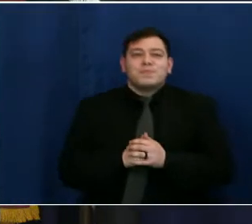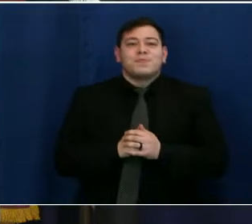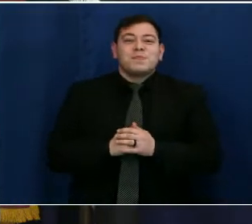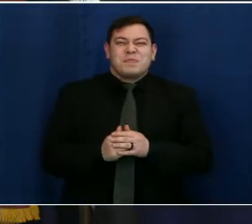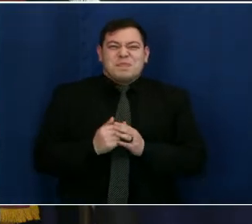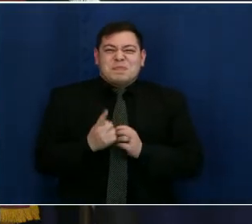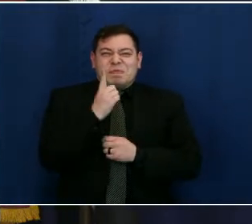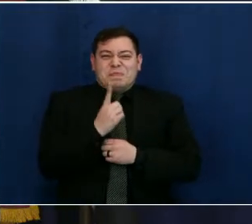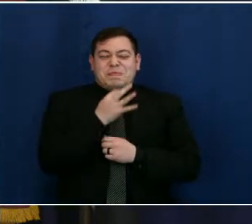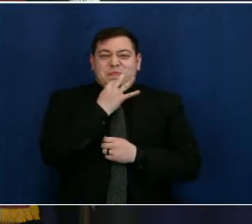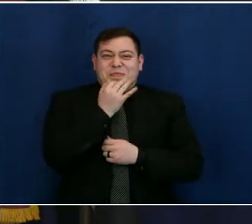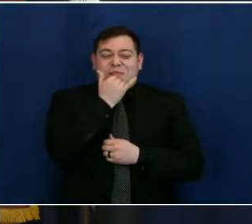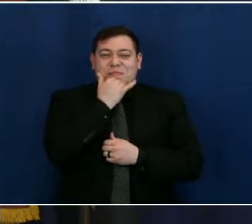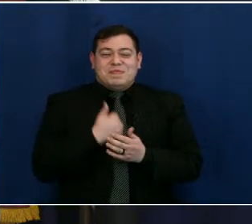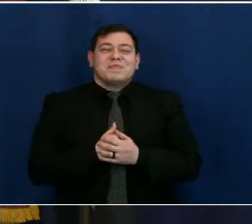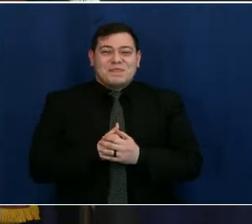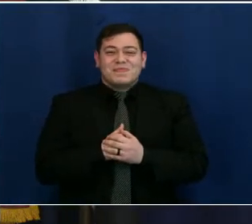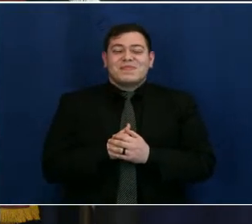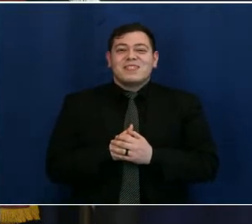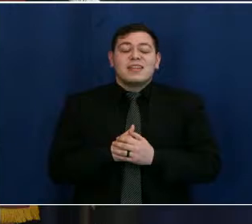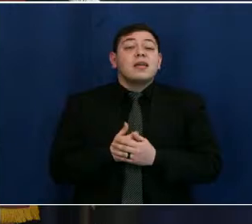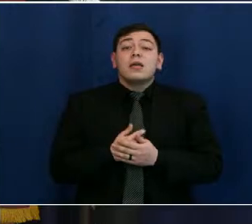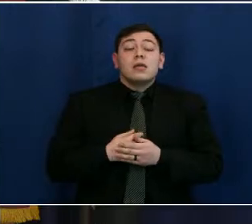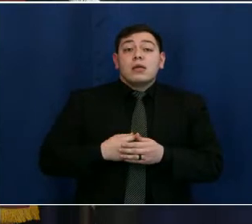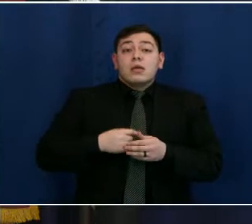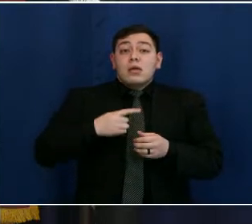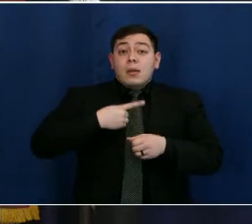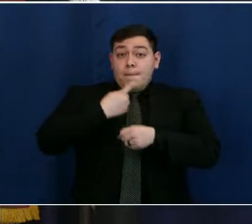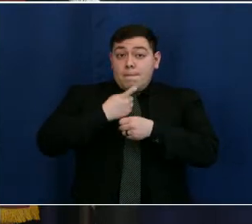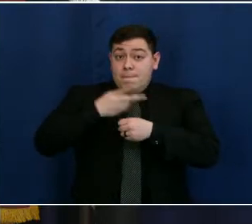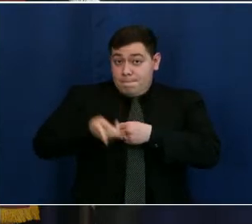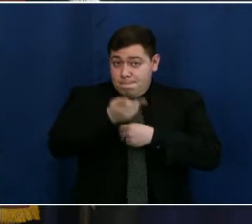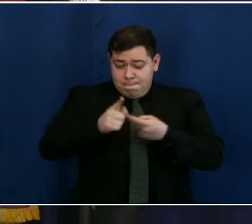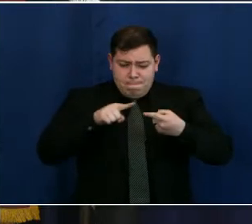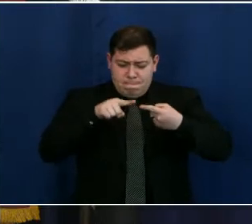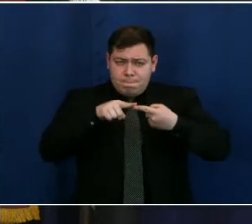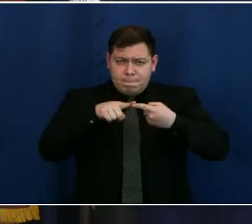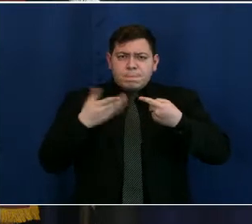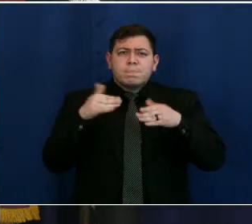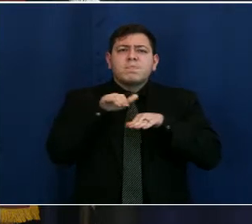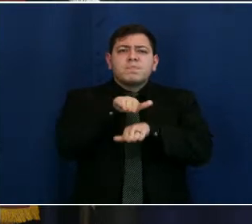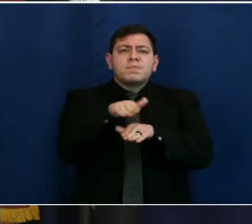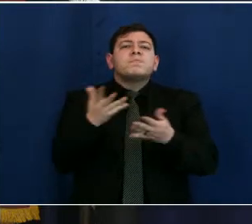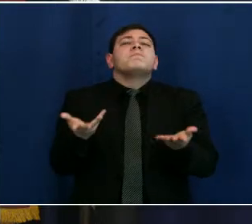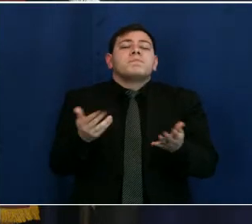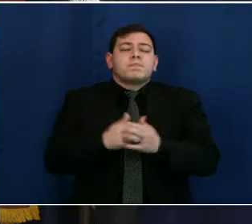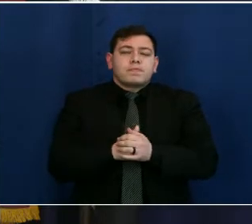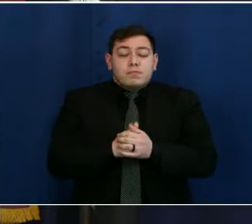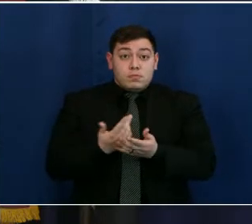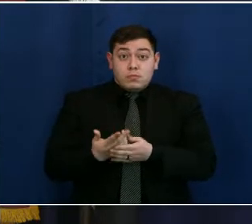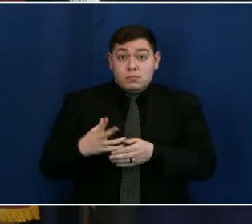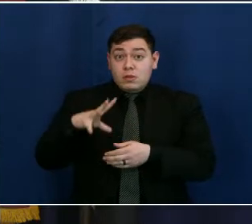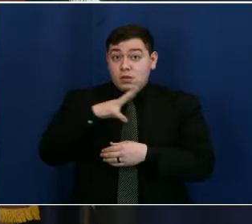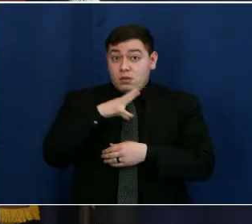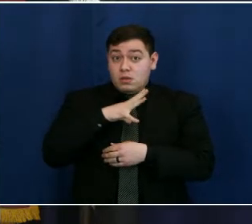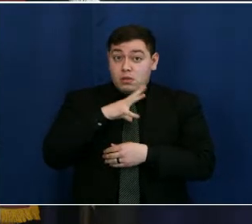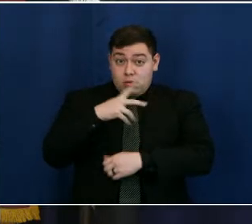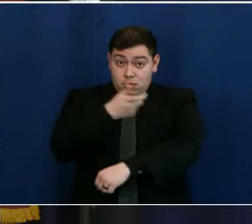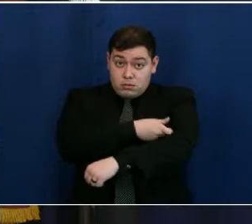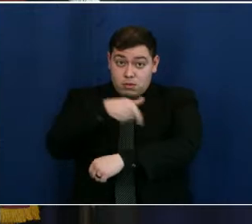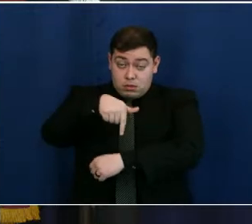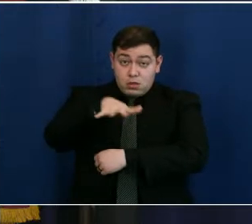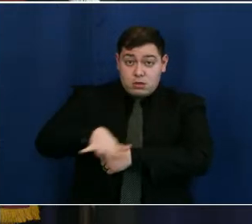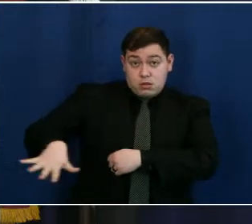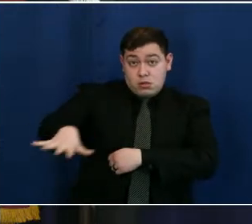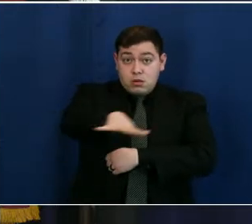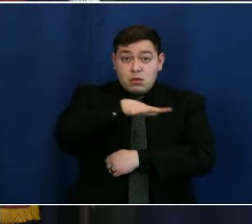One moment. Okay. La primera pregunta es específicamente cómo es que se nos dan las vacunas aquí en el